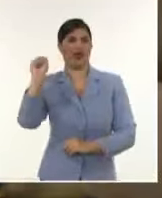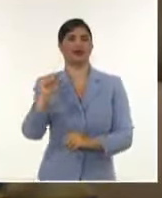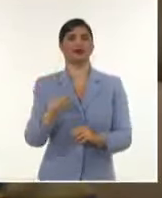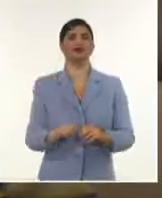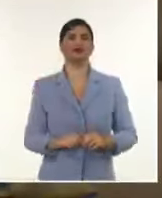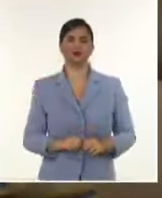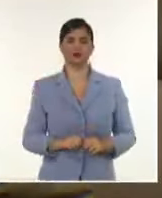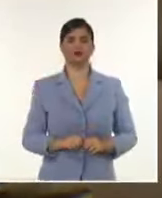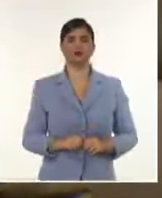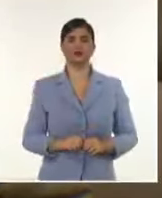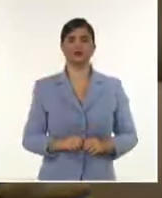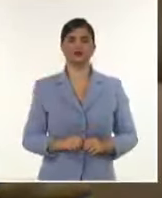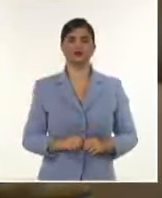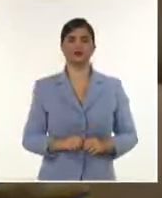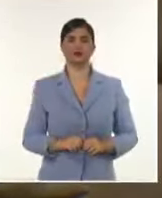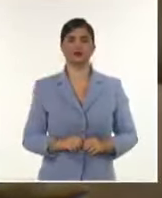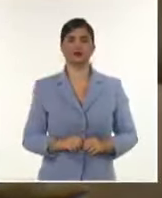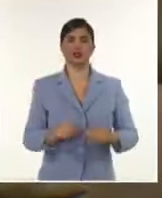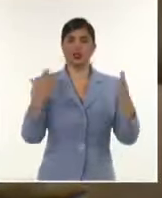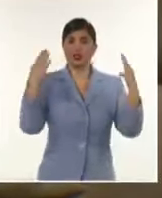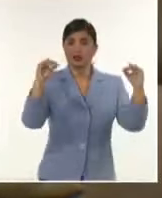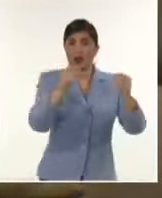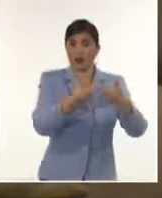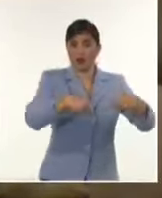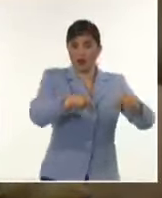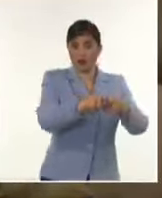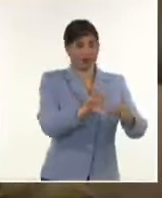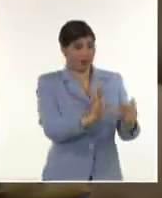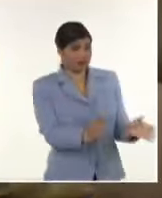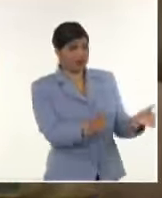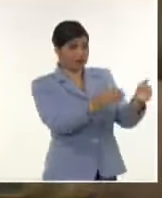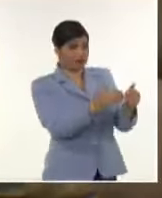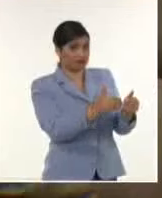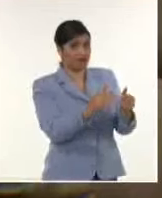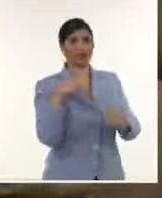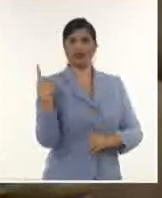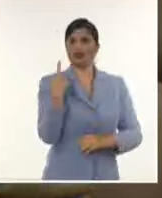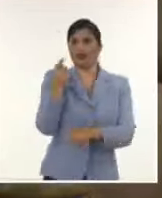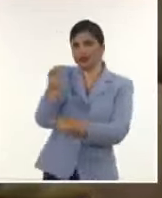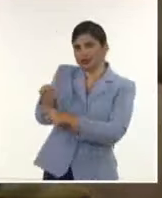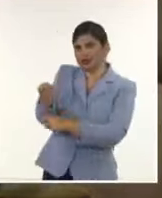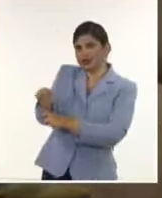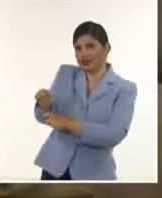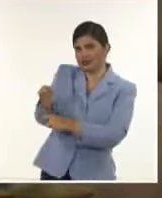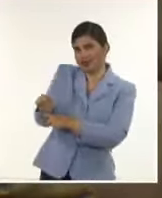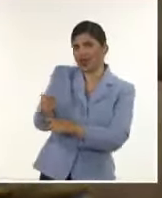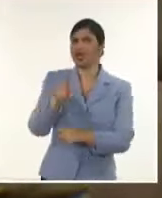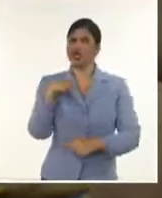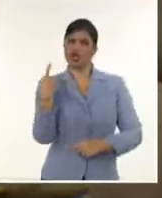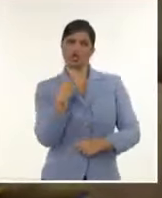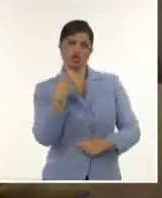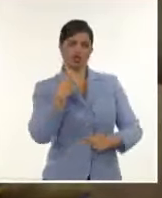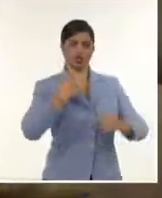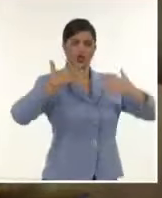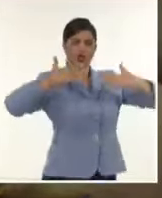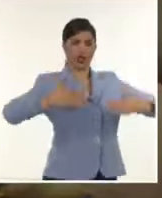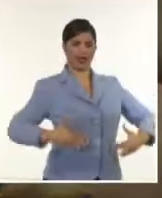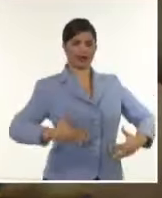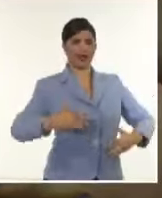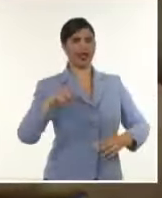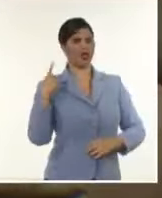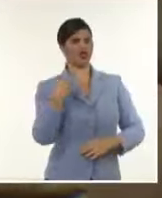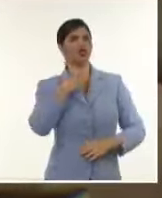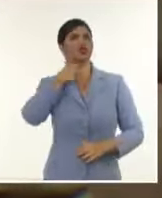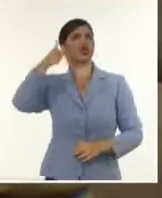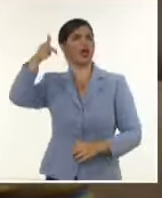Tenemos que salir de este pleno, de este Congreso, con la satisfacción de que sea el ejemplo la principal arma para contrarrestar cualquier tipo